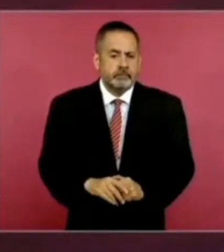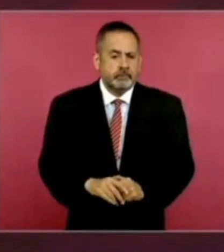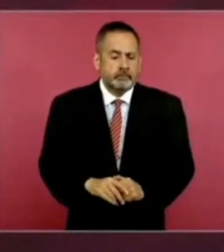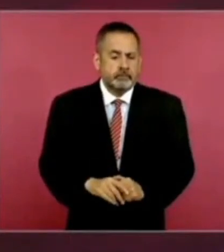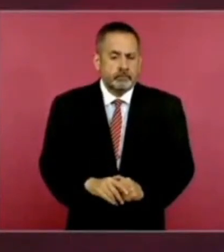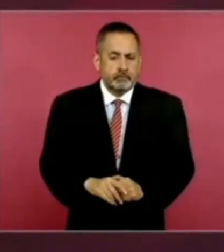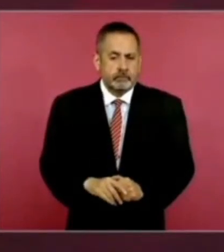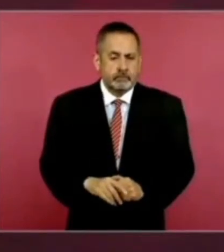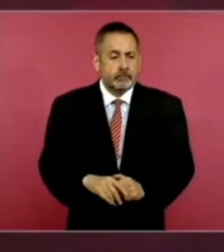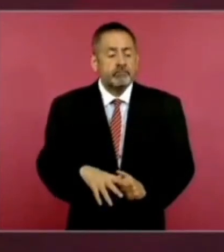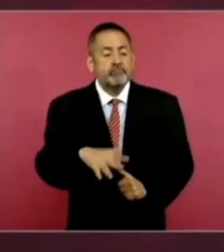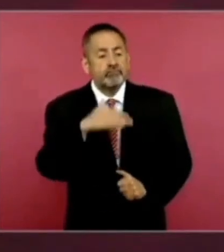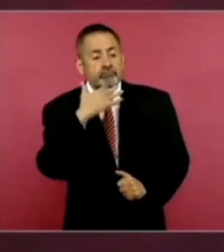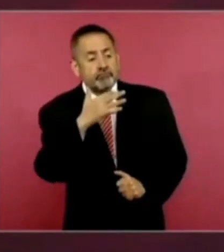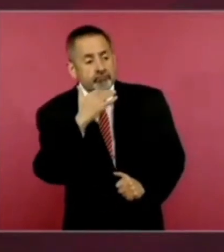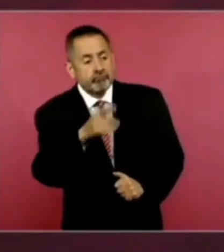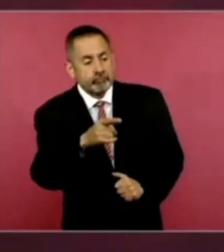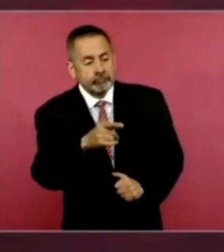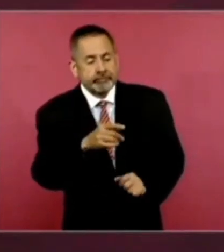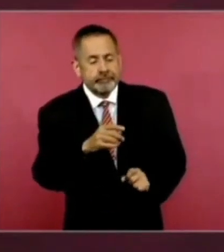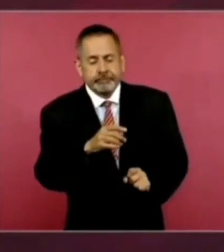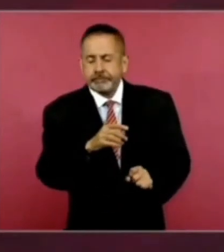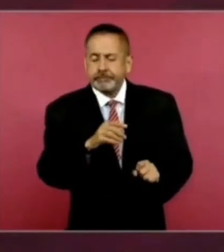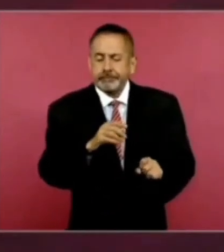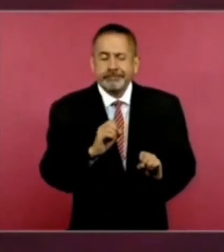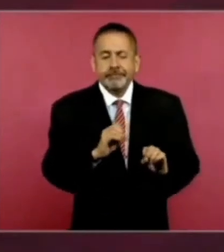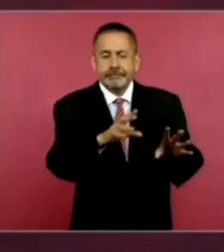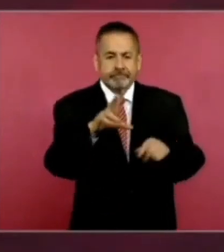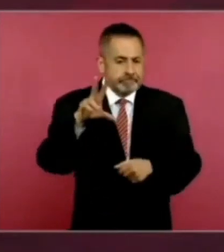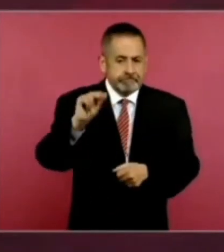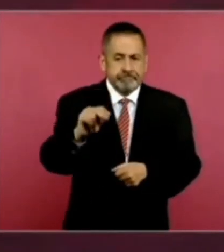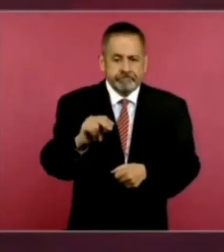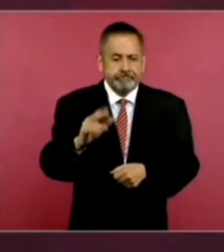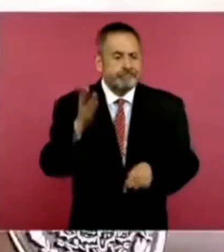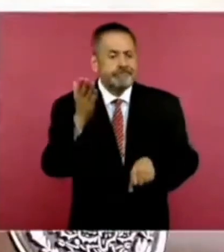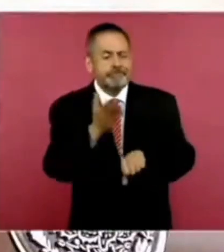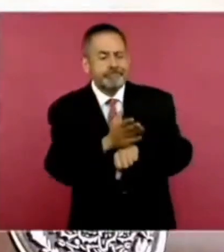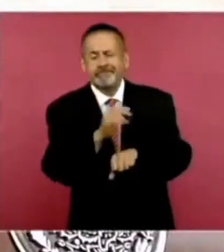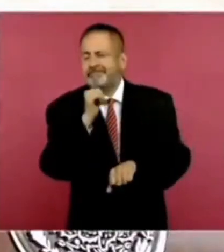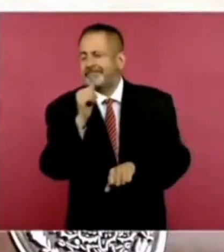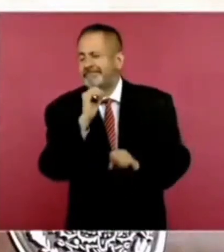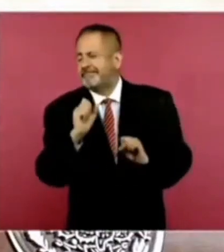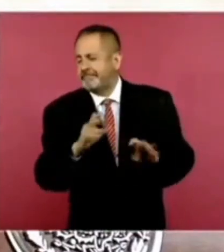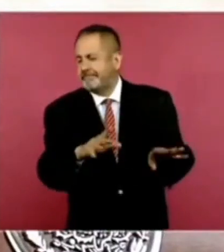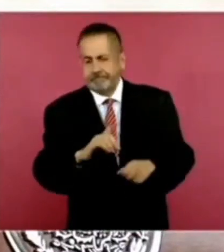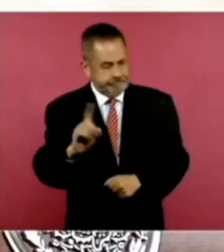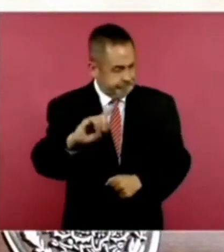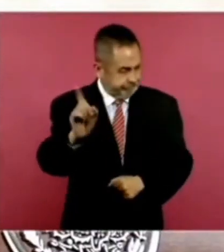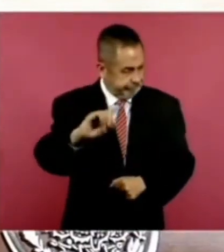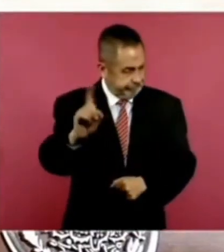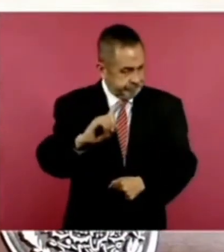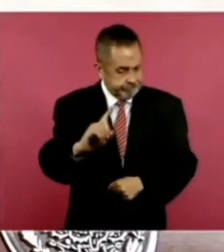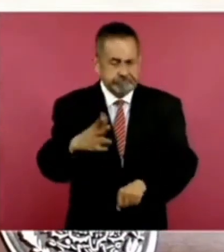es cero corrupción y cero impunidad, sea quien sea.